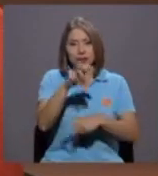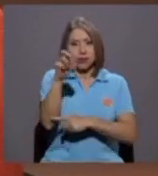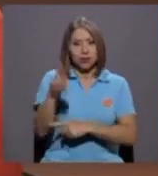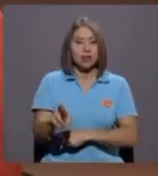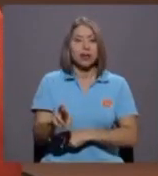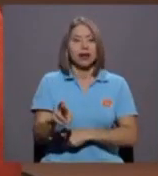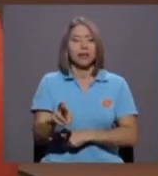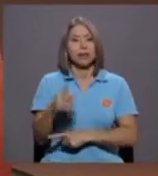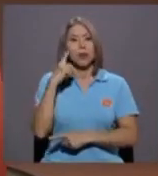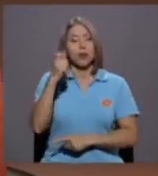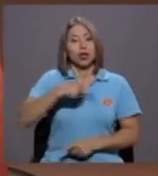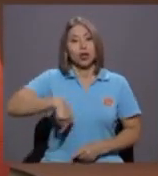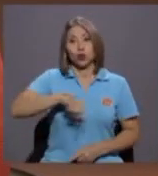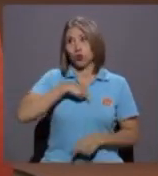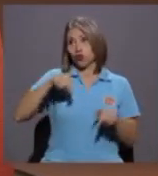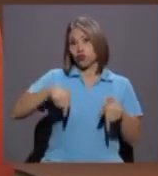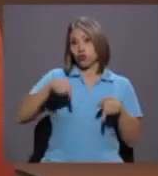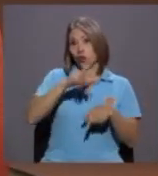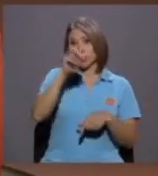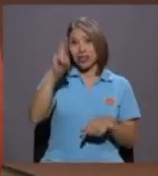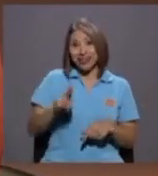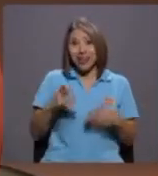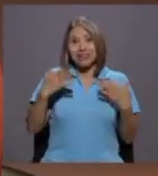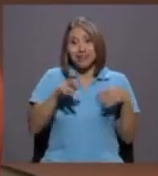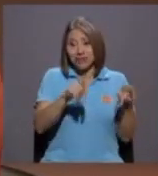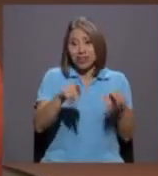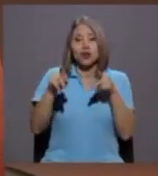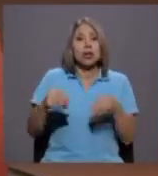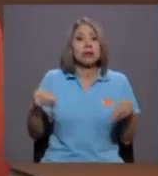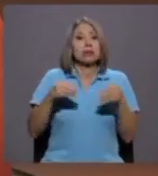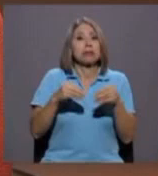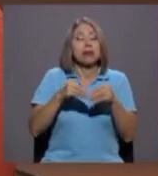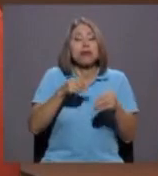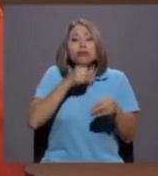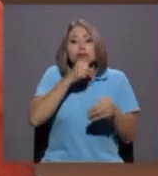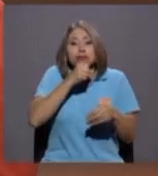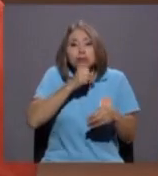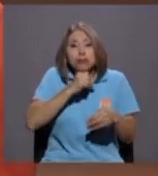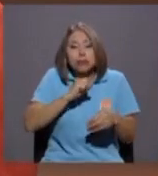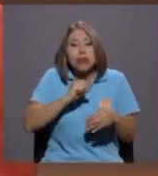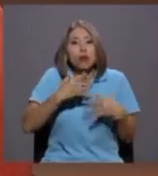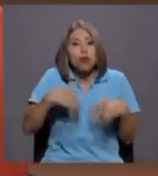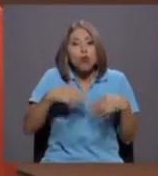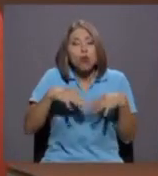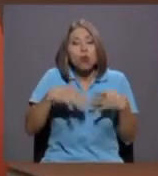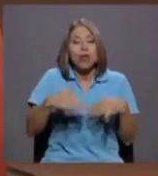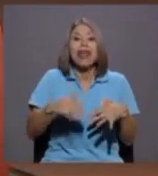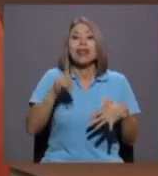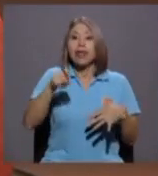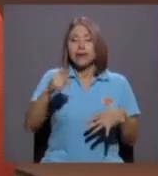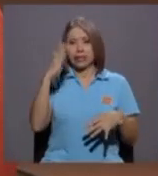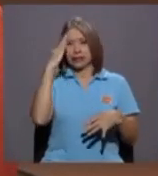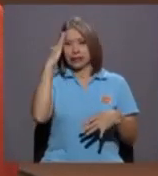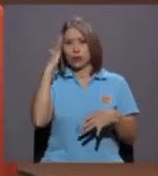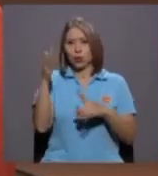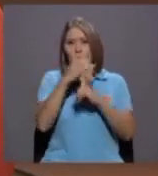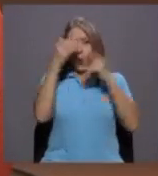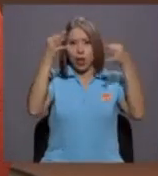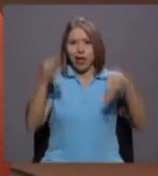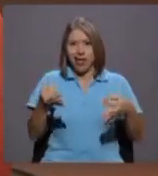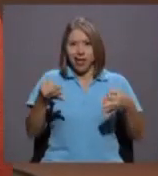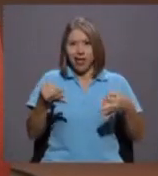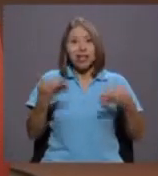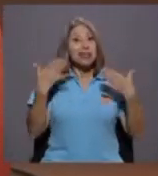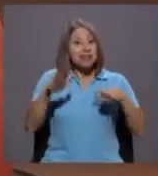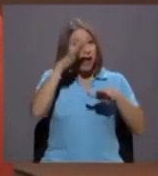puesto que somos un país que está envejeciendo y que hay que tomar medidas, y que la Contraloría ha podido determinar que el gasto en salud